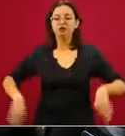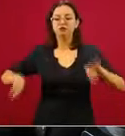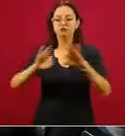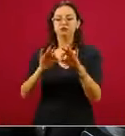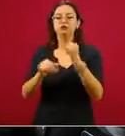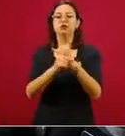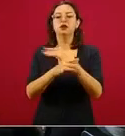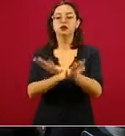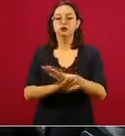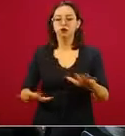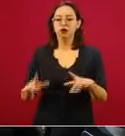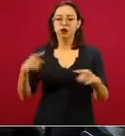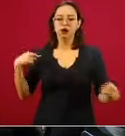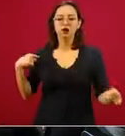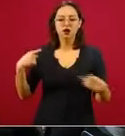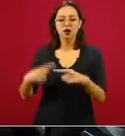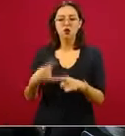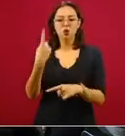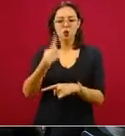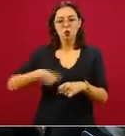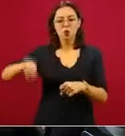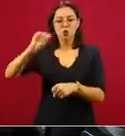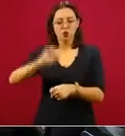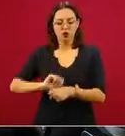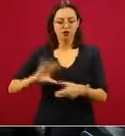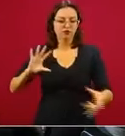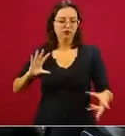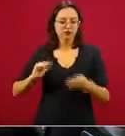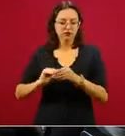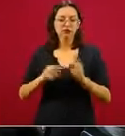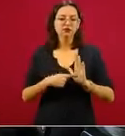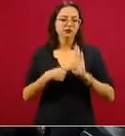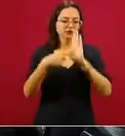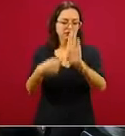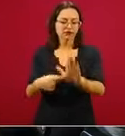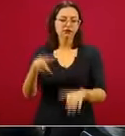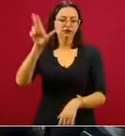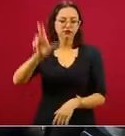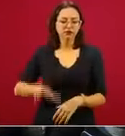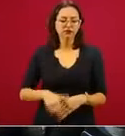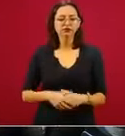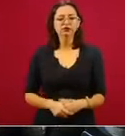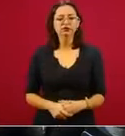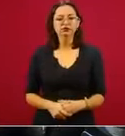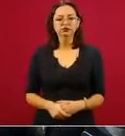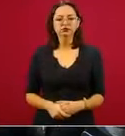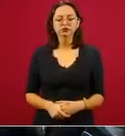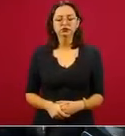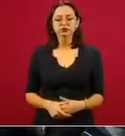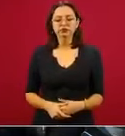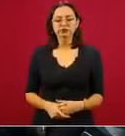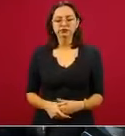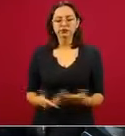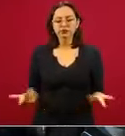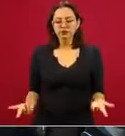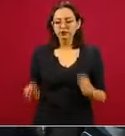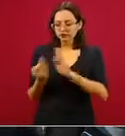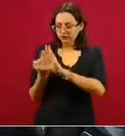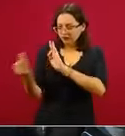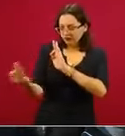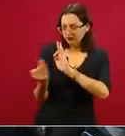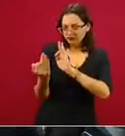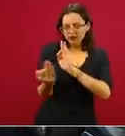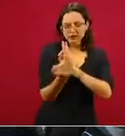la información semanal que hoy tenemos actualizada. Llevamos 43 días de la Jornada